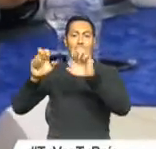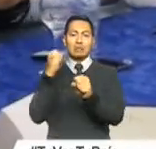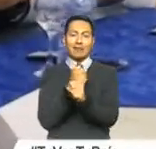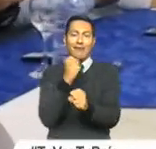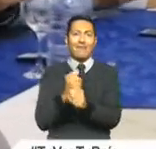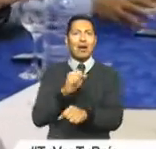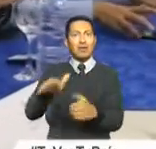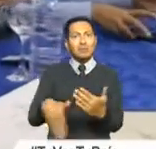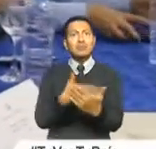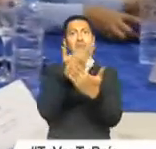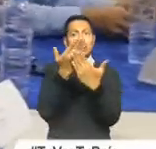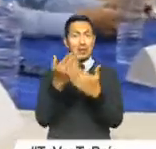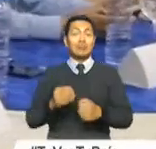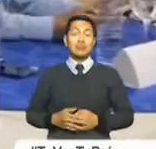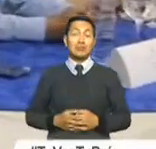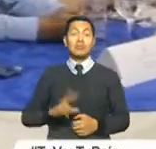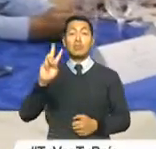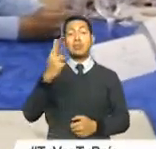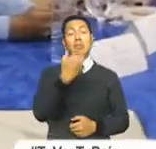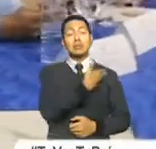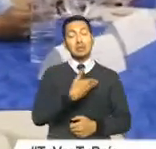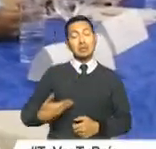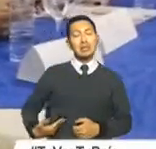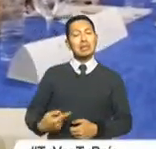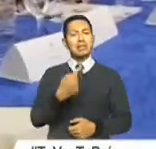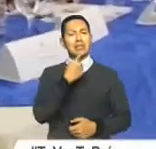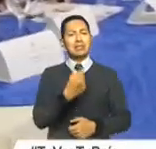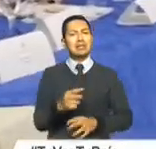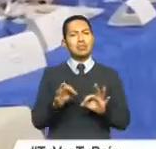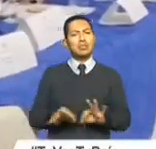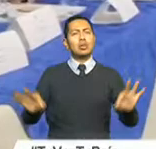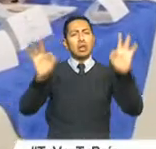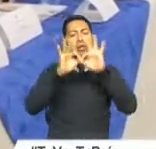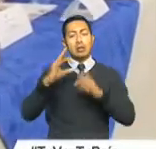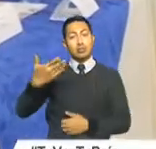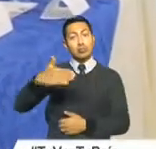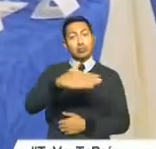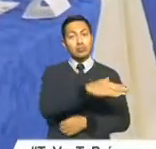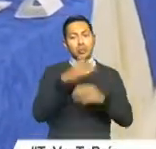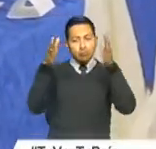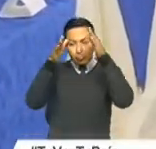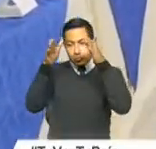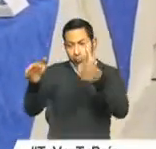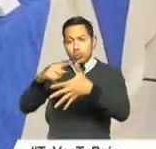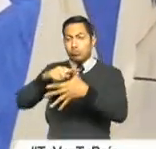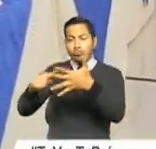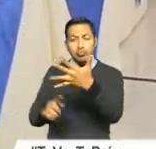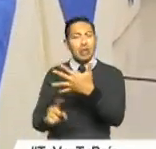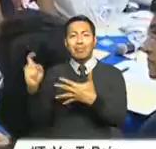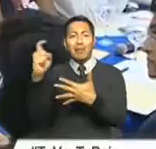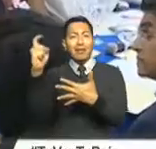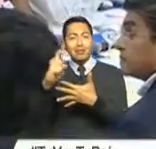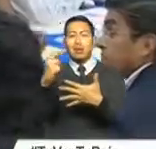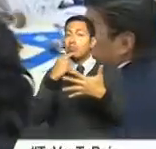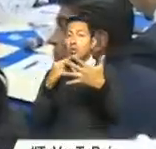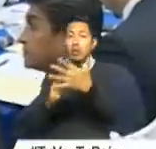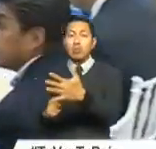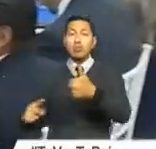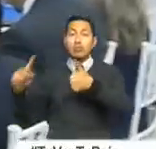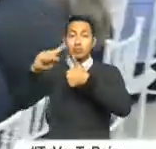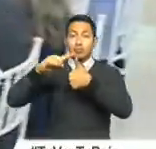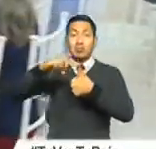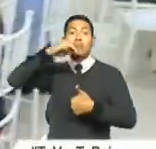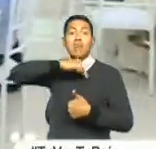vicepresidente indicó además que hay necesidades prioritarias en el sector pesquero y una de ellas es la construcción del puerto pesquero de Manta.